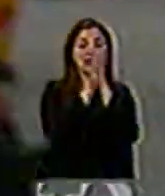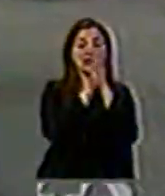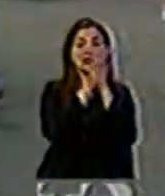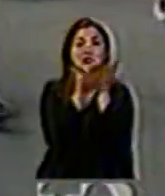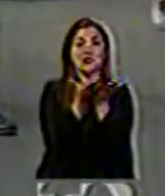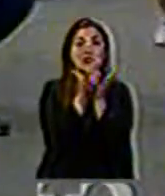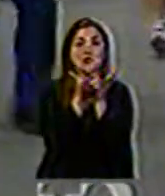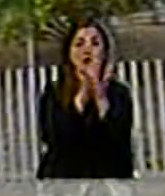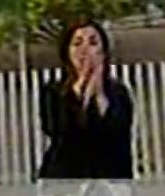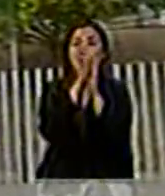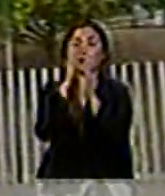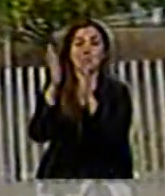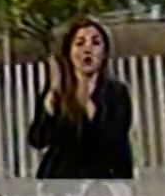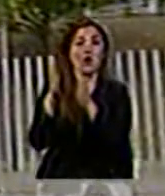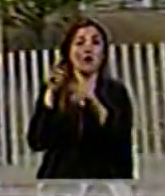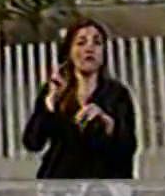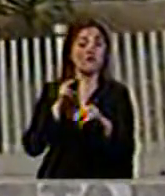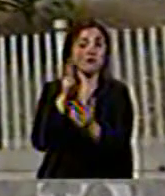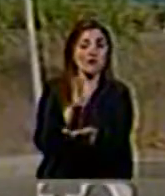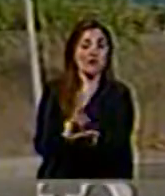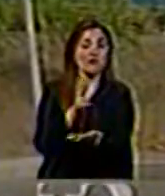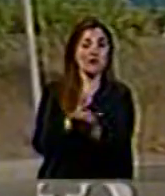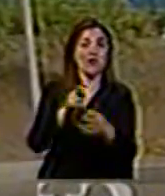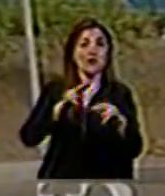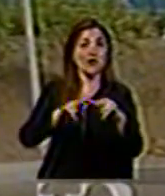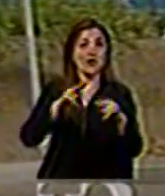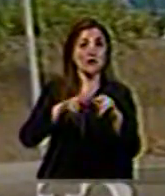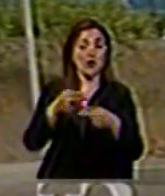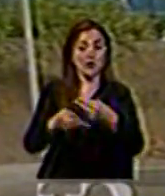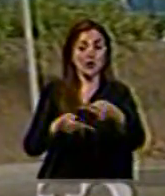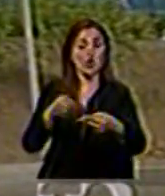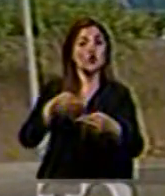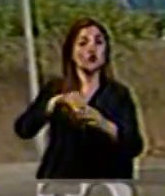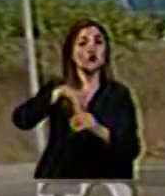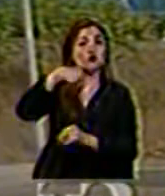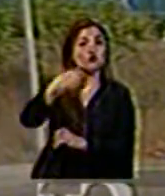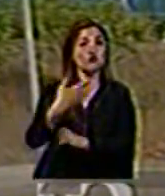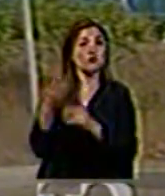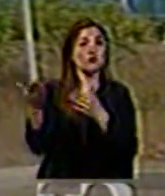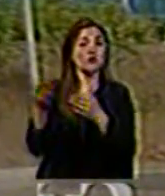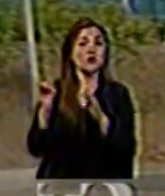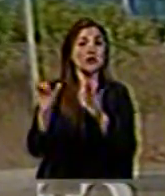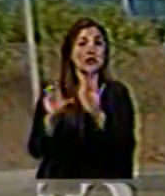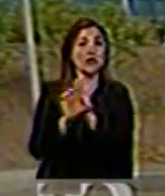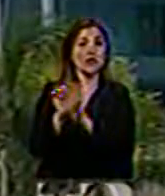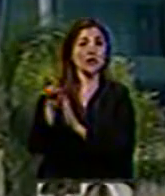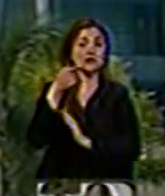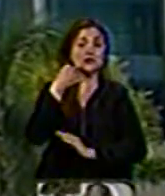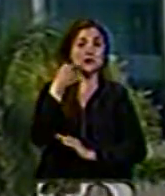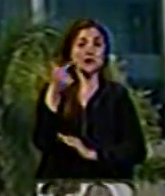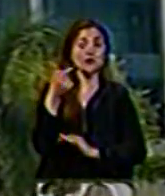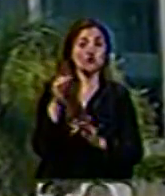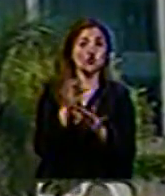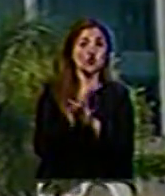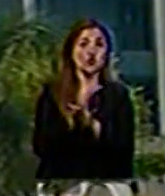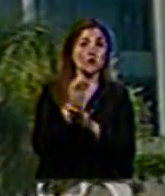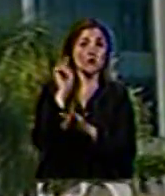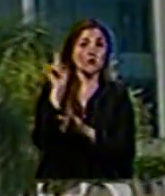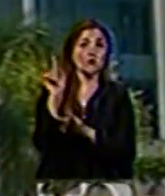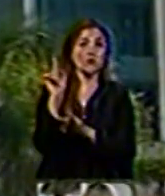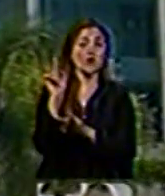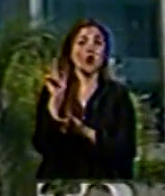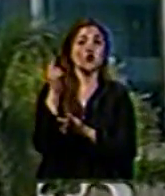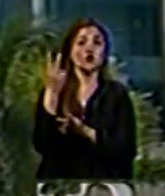de taxis son algunos de los negocios que se instalaron y que operaban de forma irregular, dice Aragundi, en la Unidad Judicial 2